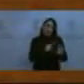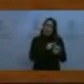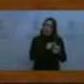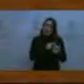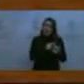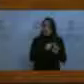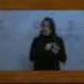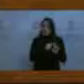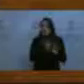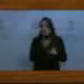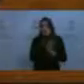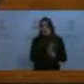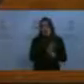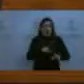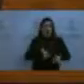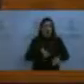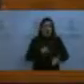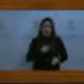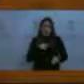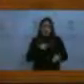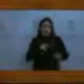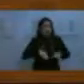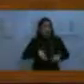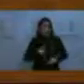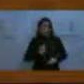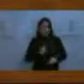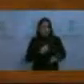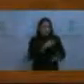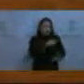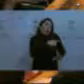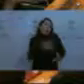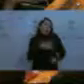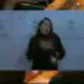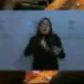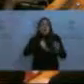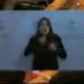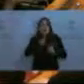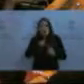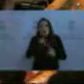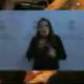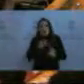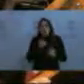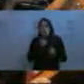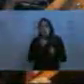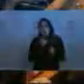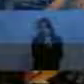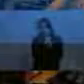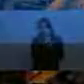excusa, si quiere, para votar en contra de lo que proponemos. Nada más.